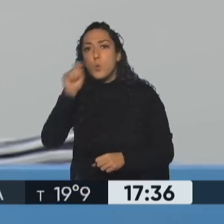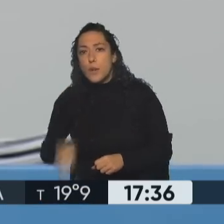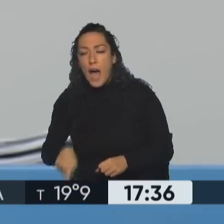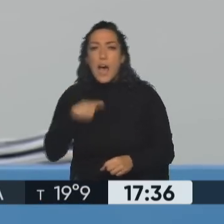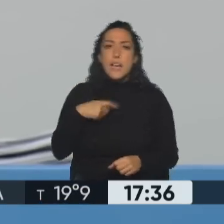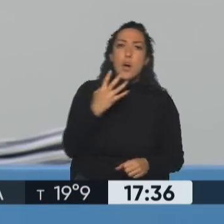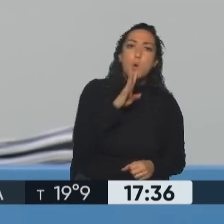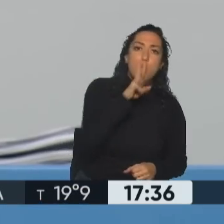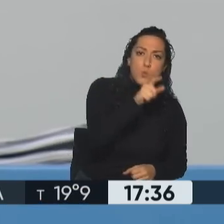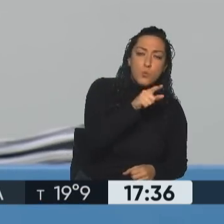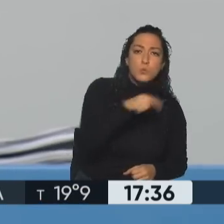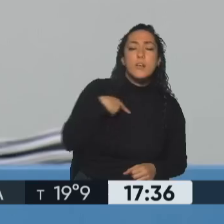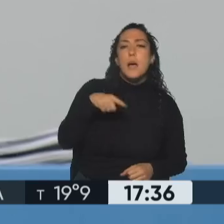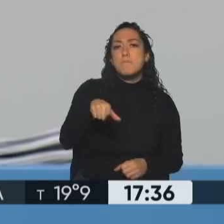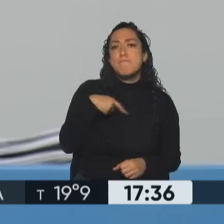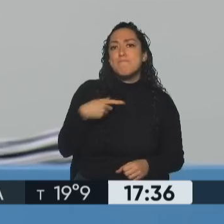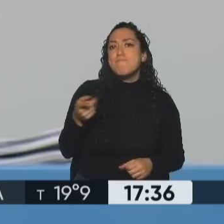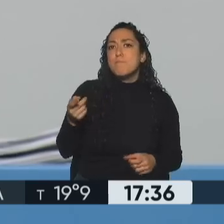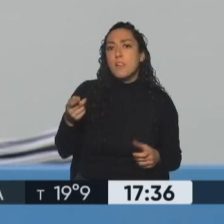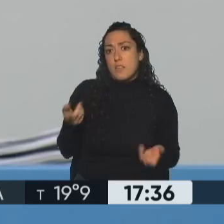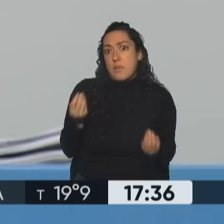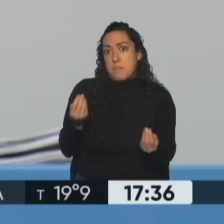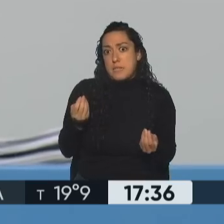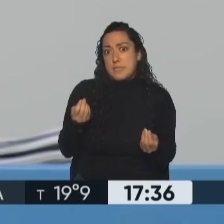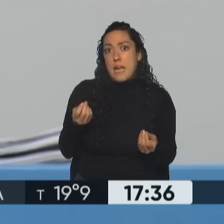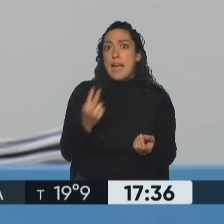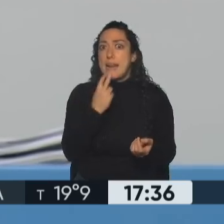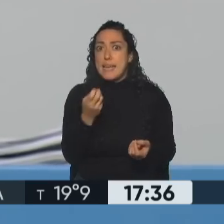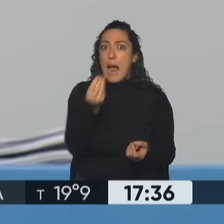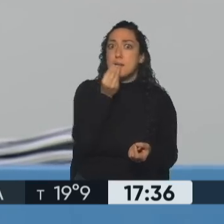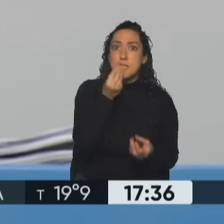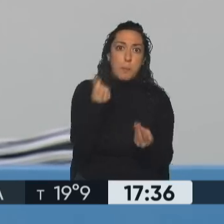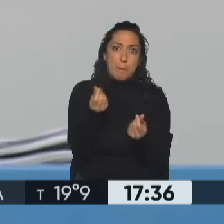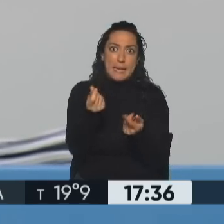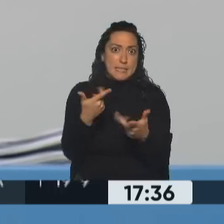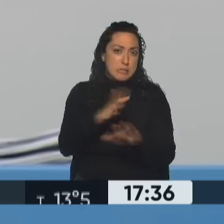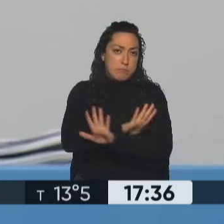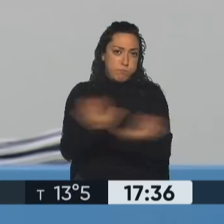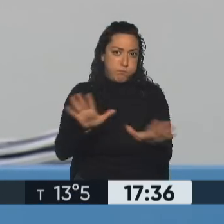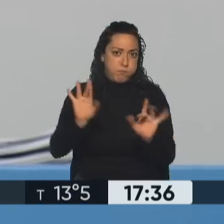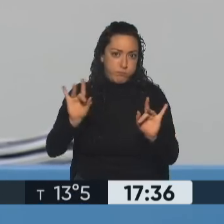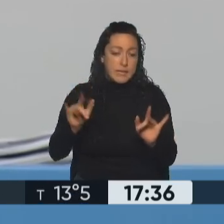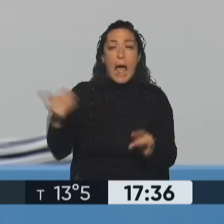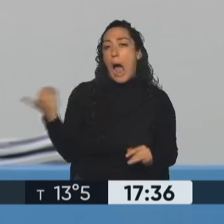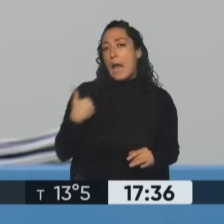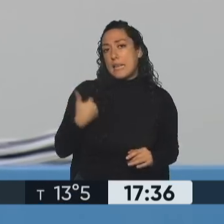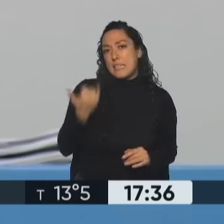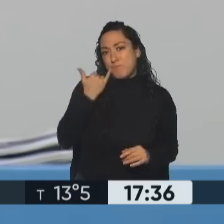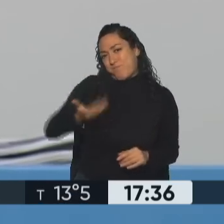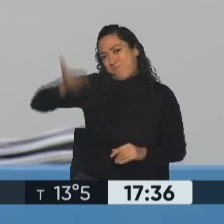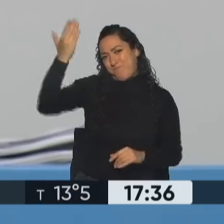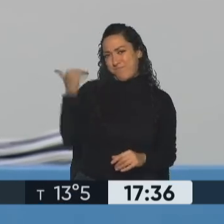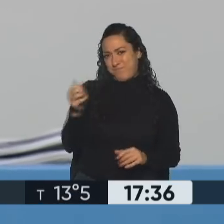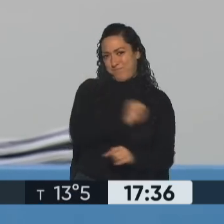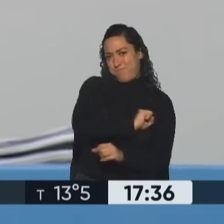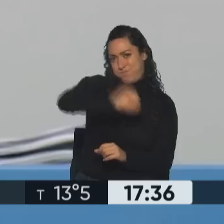y que provoca la estampida fundamentalmente de precios en materia de energía y de alimentos, pero ojo, ya en la Argentina teníamos